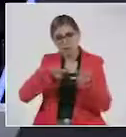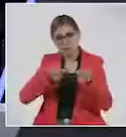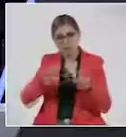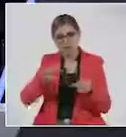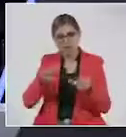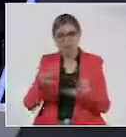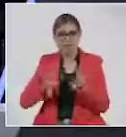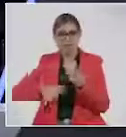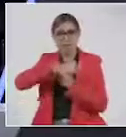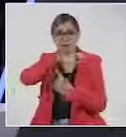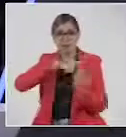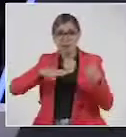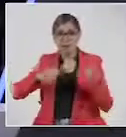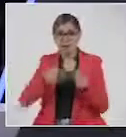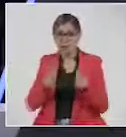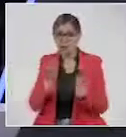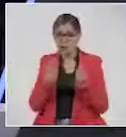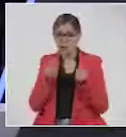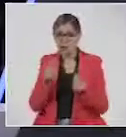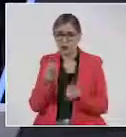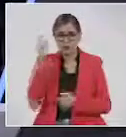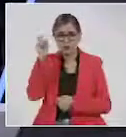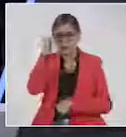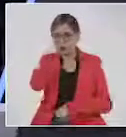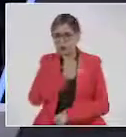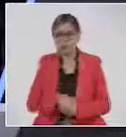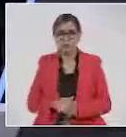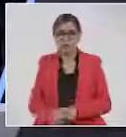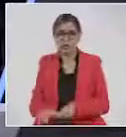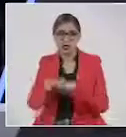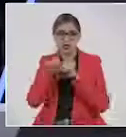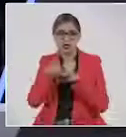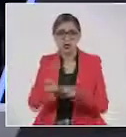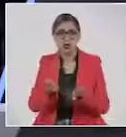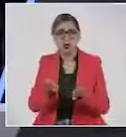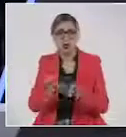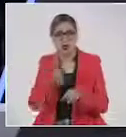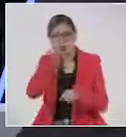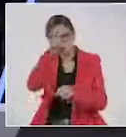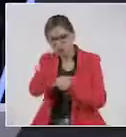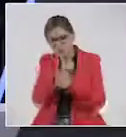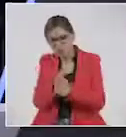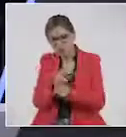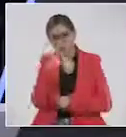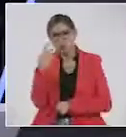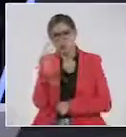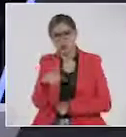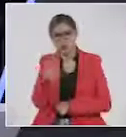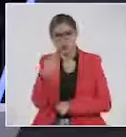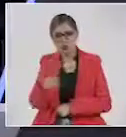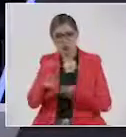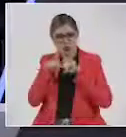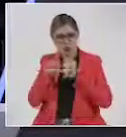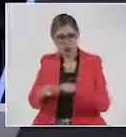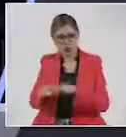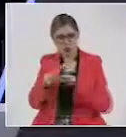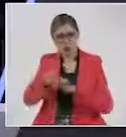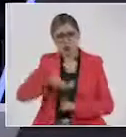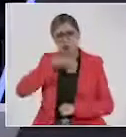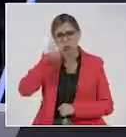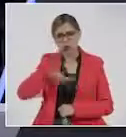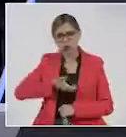pues como sabemos, muy difícil, ¿no? Entonces, tratar de seguirlos a través de cómo ellos tratan de mantener viva esta